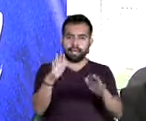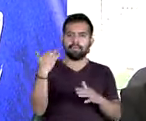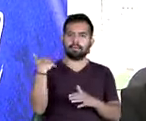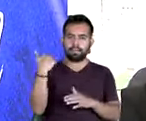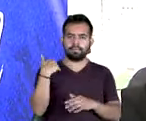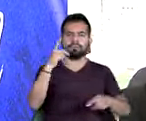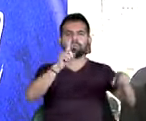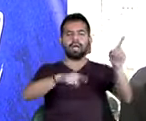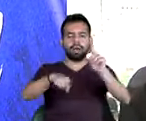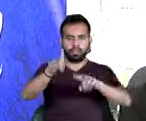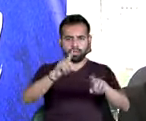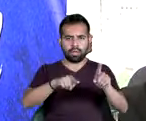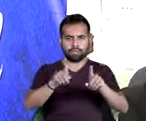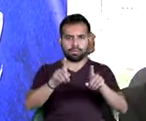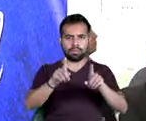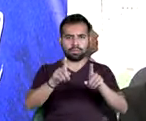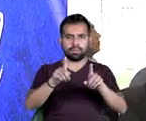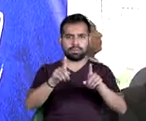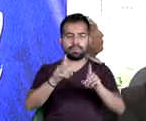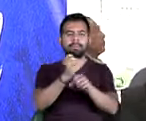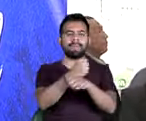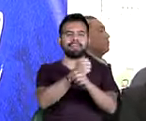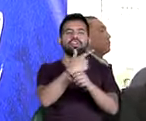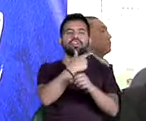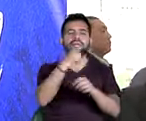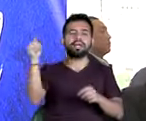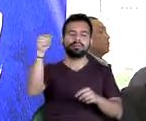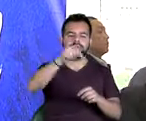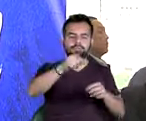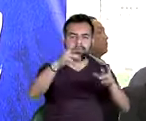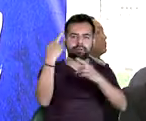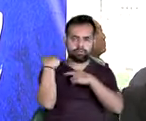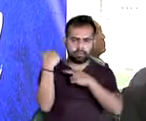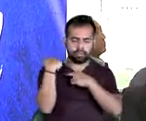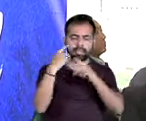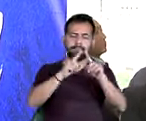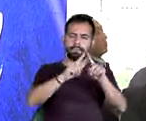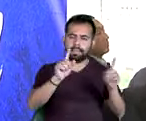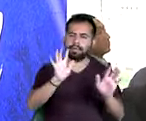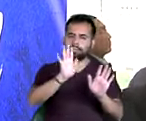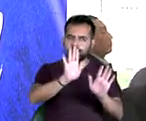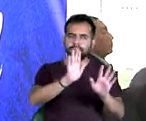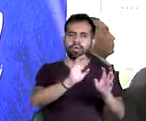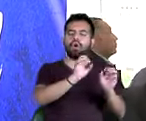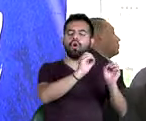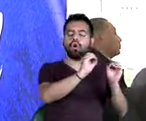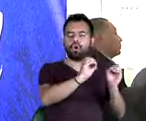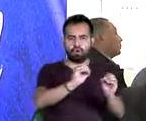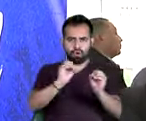y particularmente ya tenemos definido en el metro quién vendrá. Pero démosle un orden al